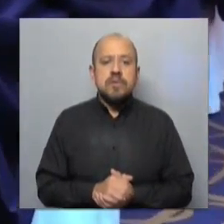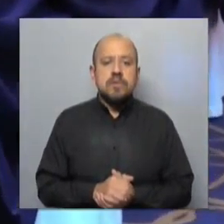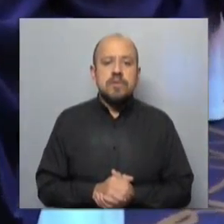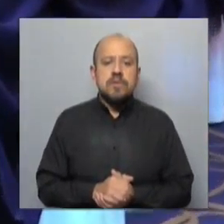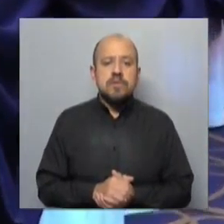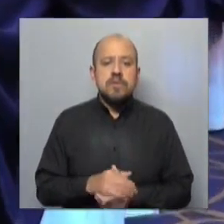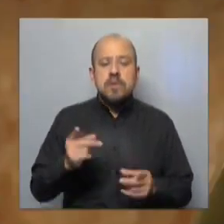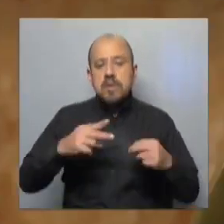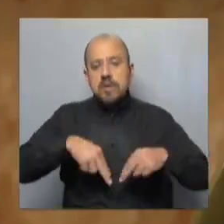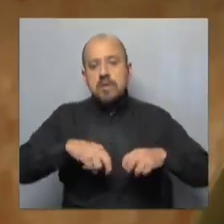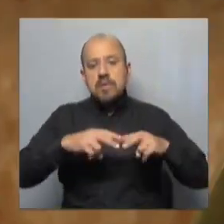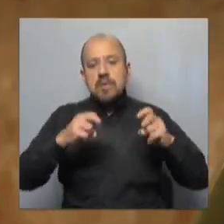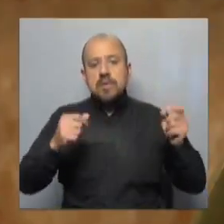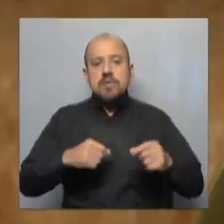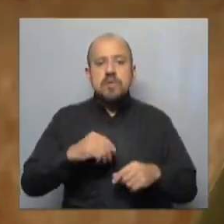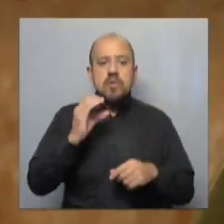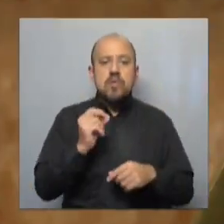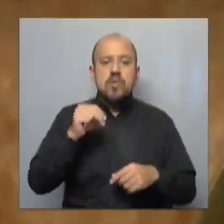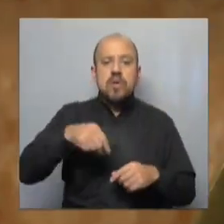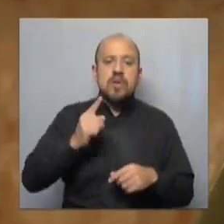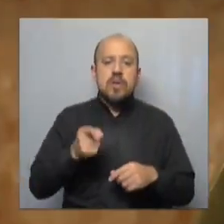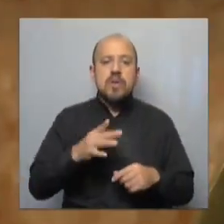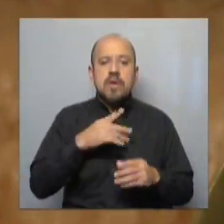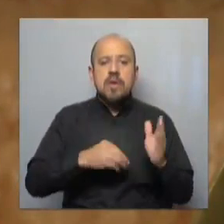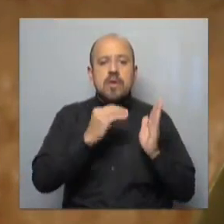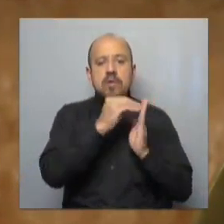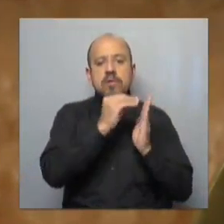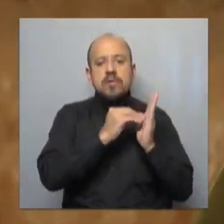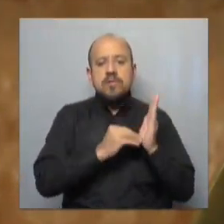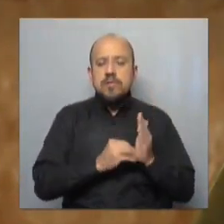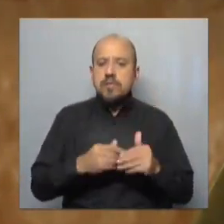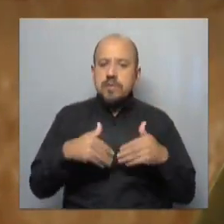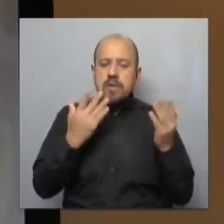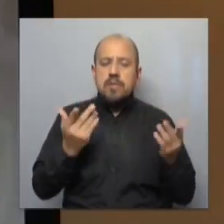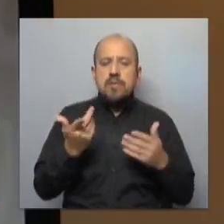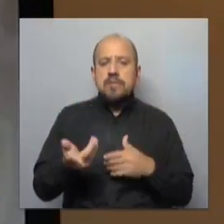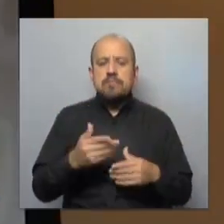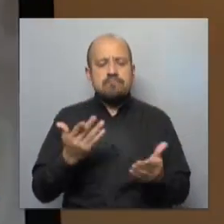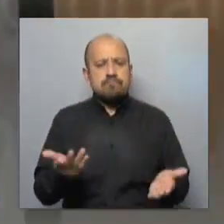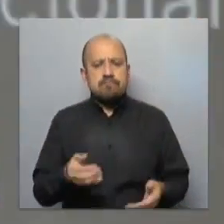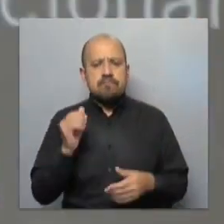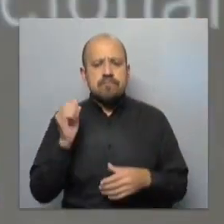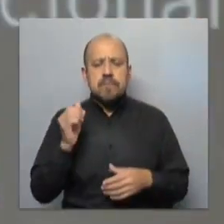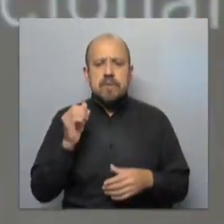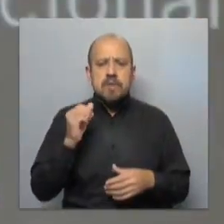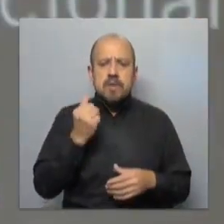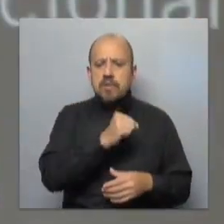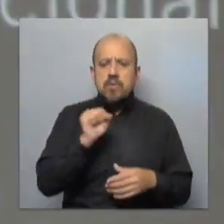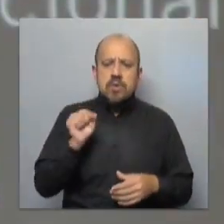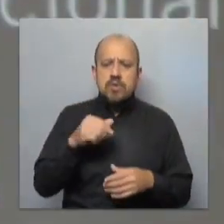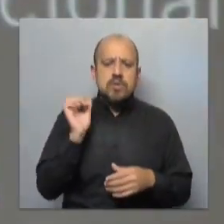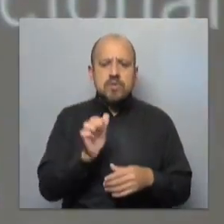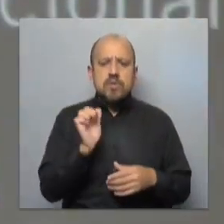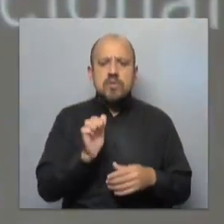la investigación de la ong enumera una lista de graves violaciones torturas y detenciones indiscriminadas desde que